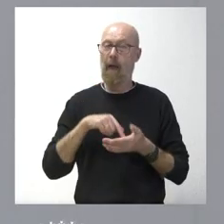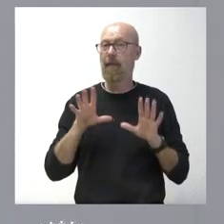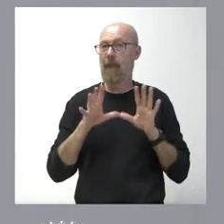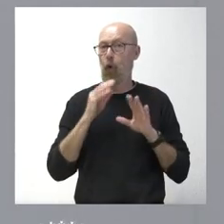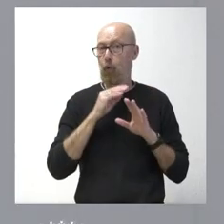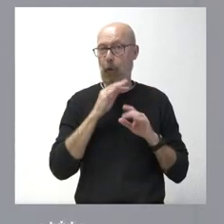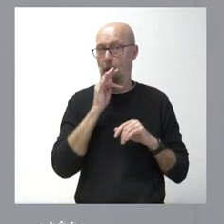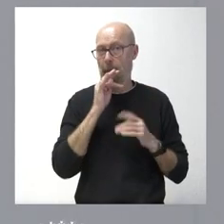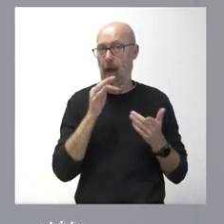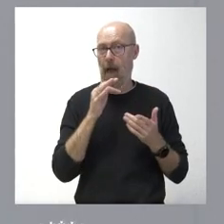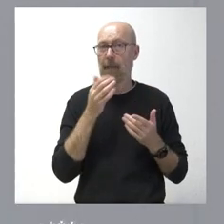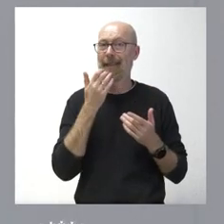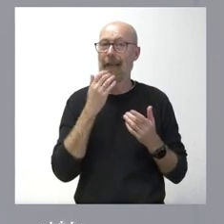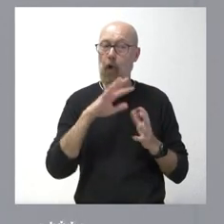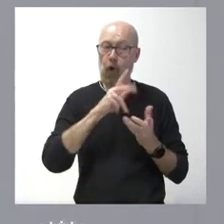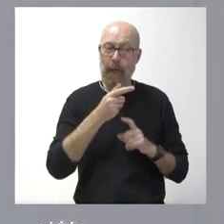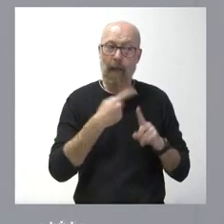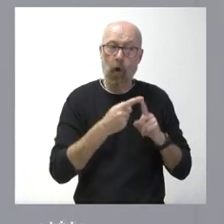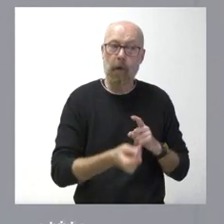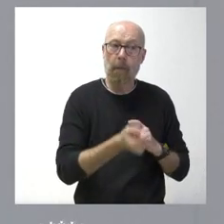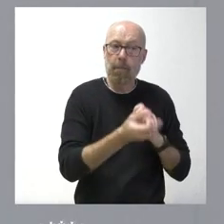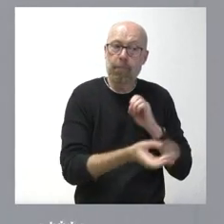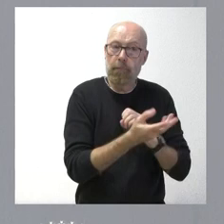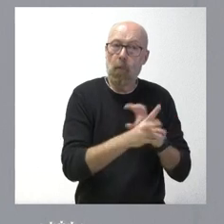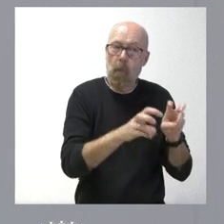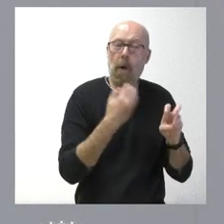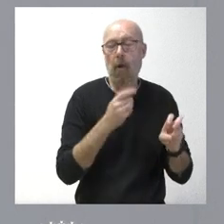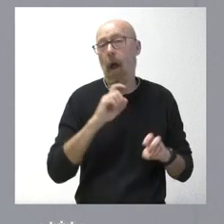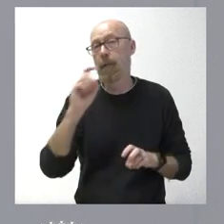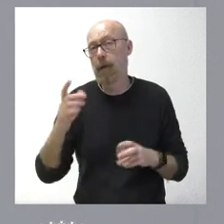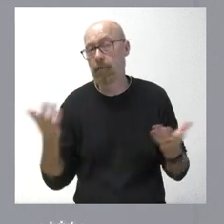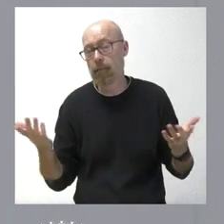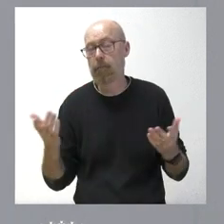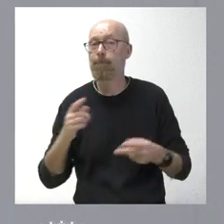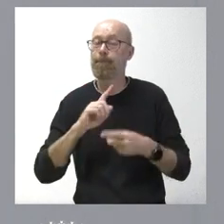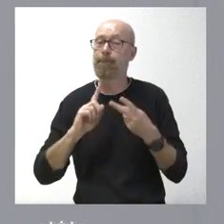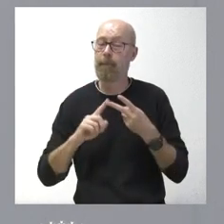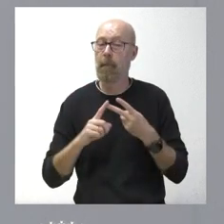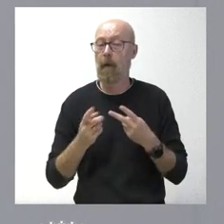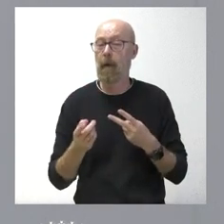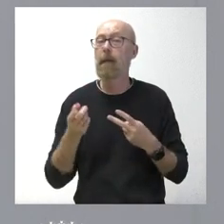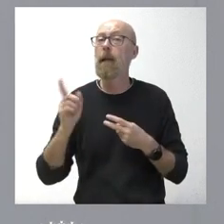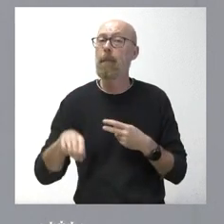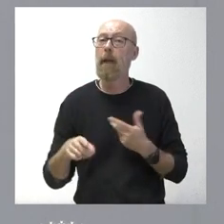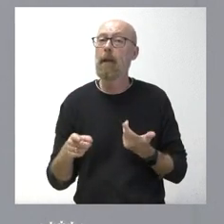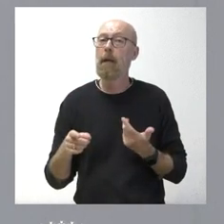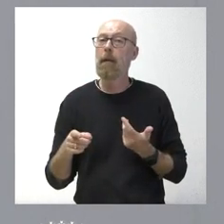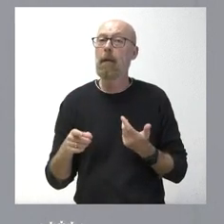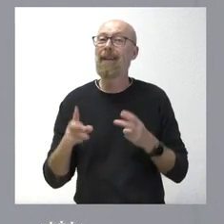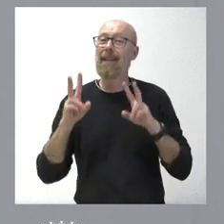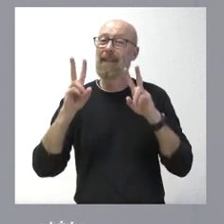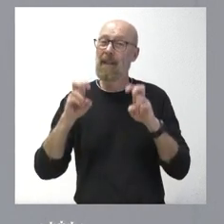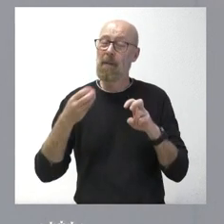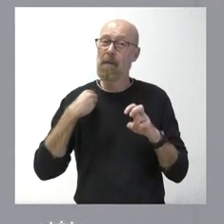cuando tengamos más noticias que informarles les informaremos Y en segundo lugar El Efecto respecto de las